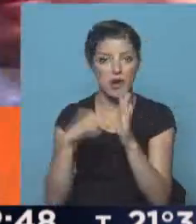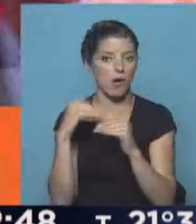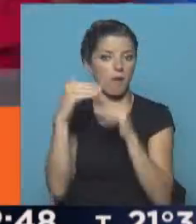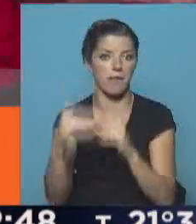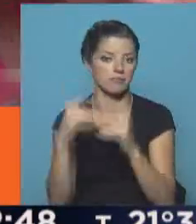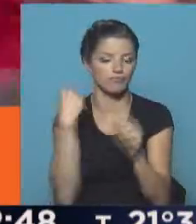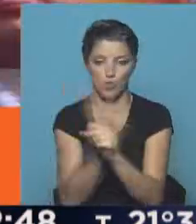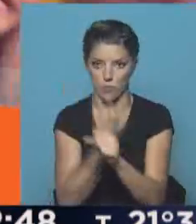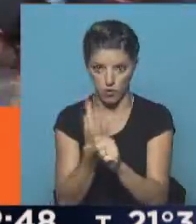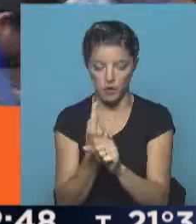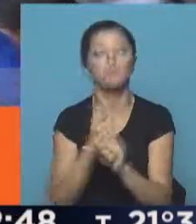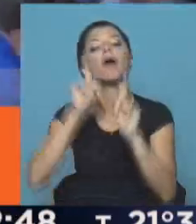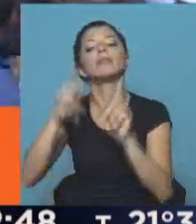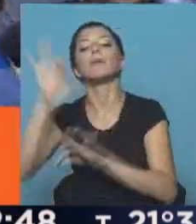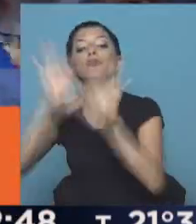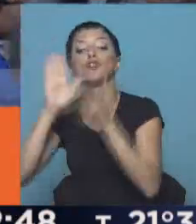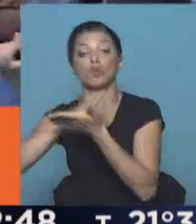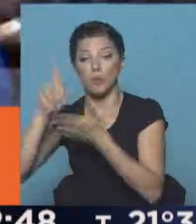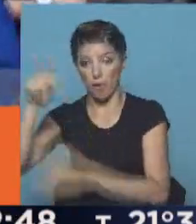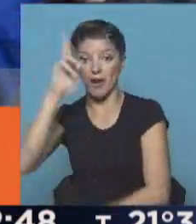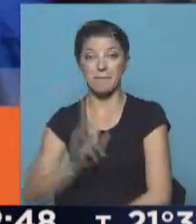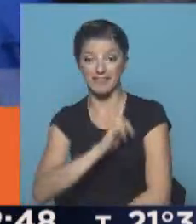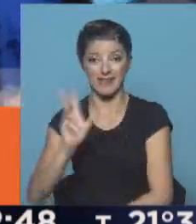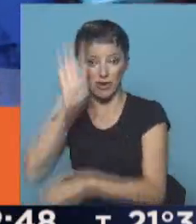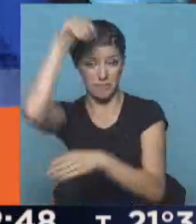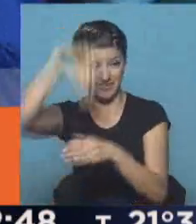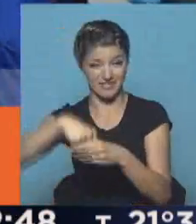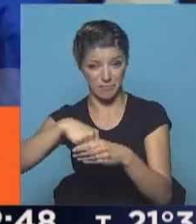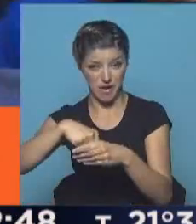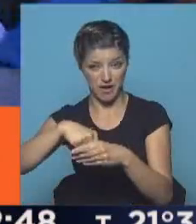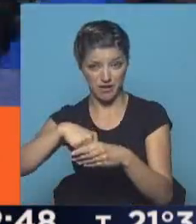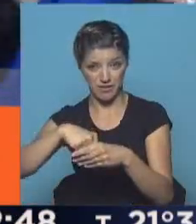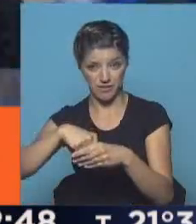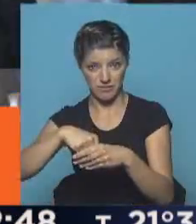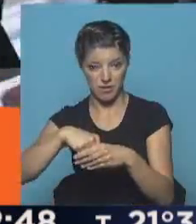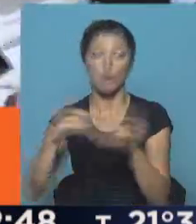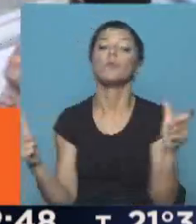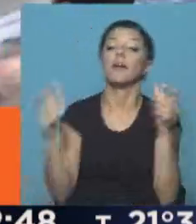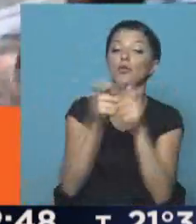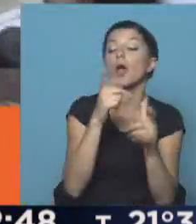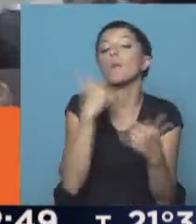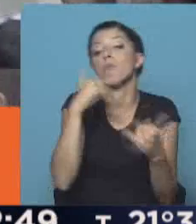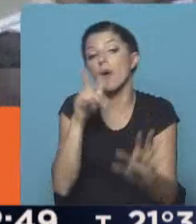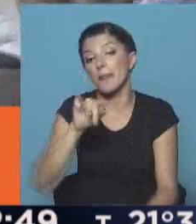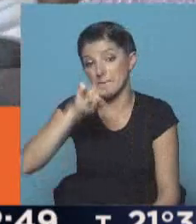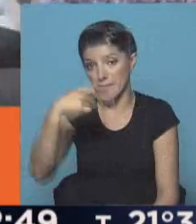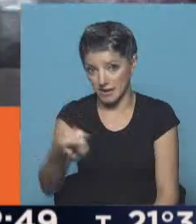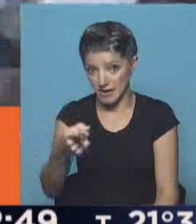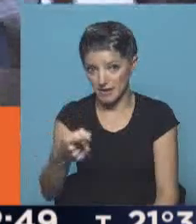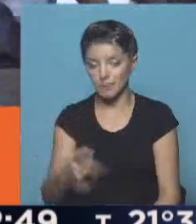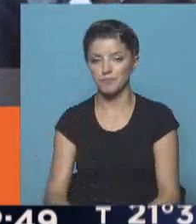nueva propuesta por parte del Vaticano de participar en esto, en una reunión que posiblemente se haga mañana, tiene